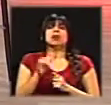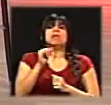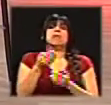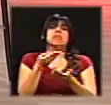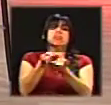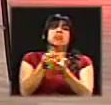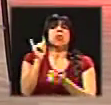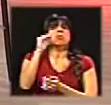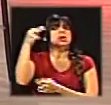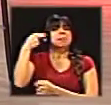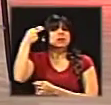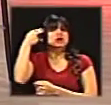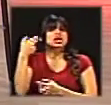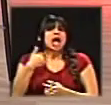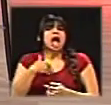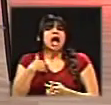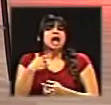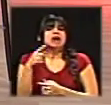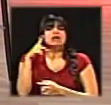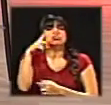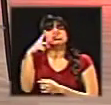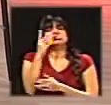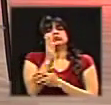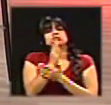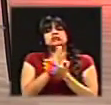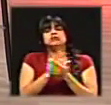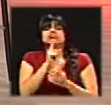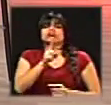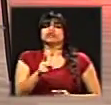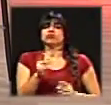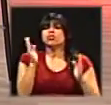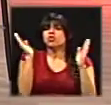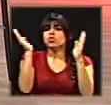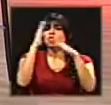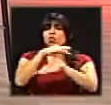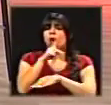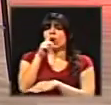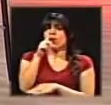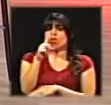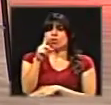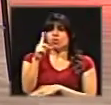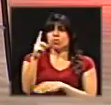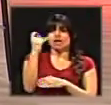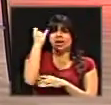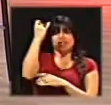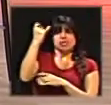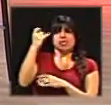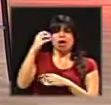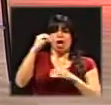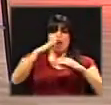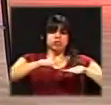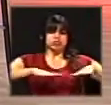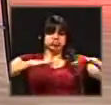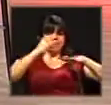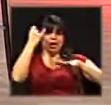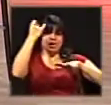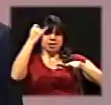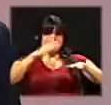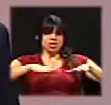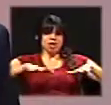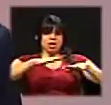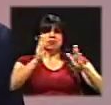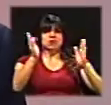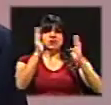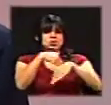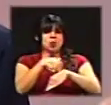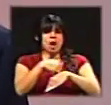que hay una cierta si bien es cierto, no hay una ideología o un contexto o un trasfondo ideológico en las posiciones, pero